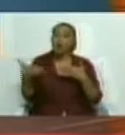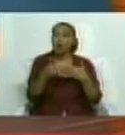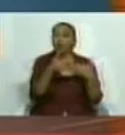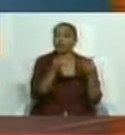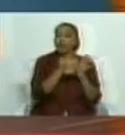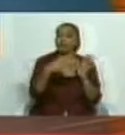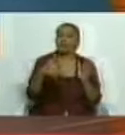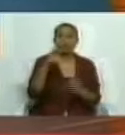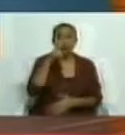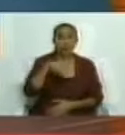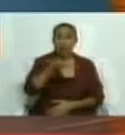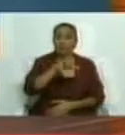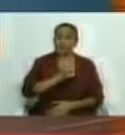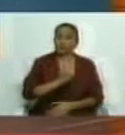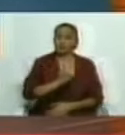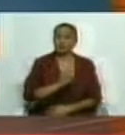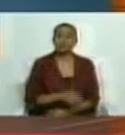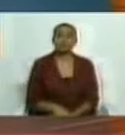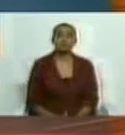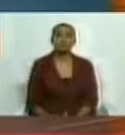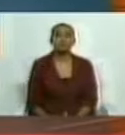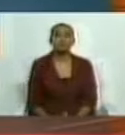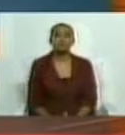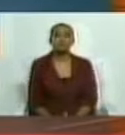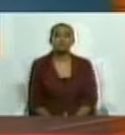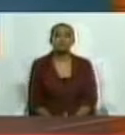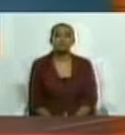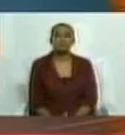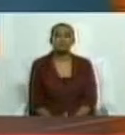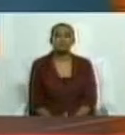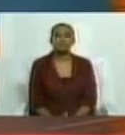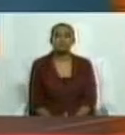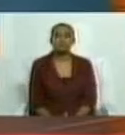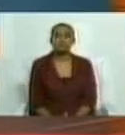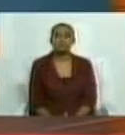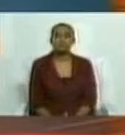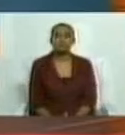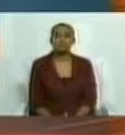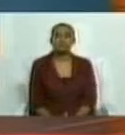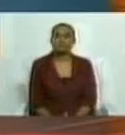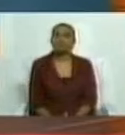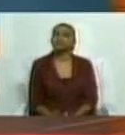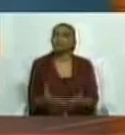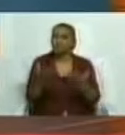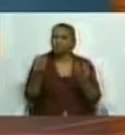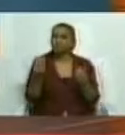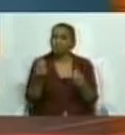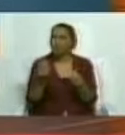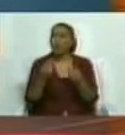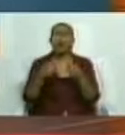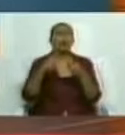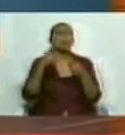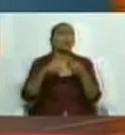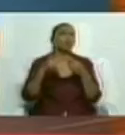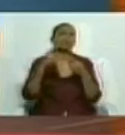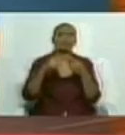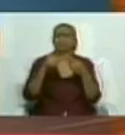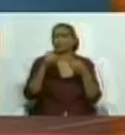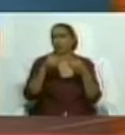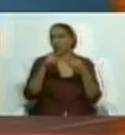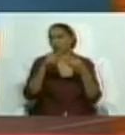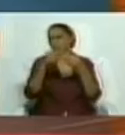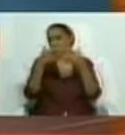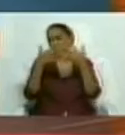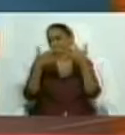de Venezuela en este caso es recurrente la obsesión de